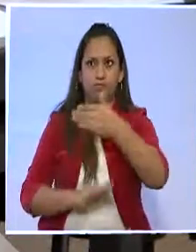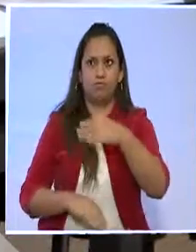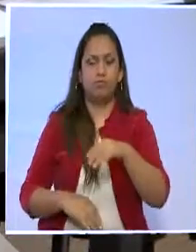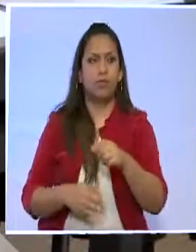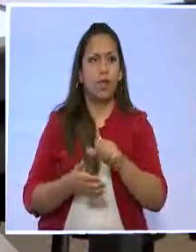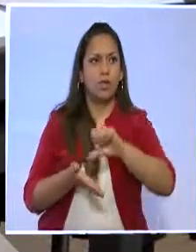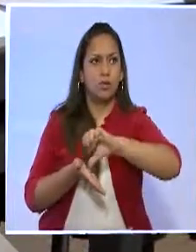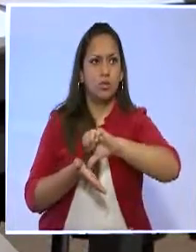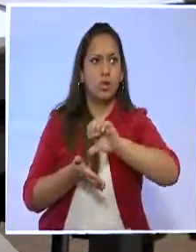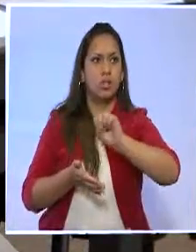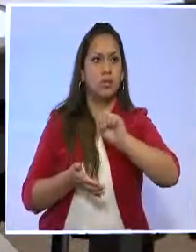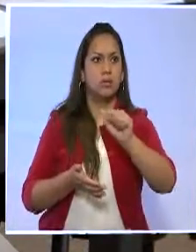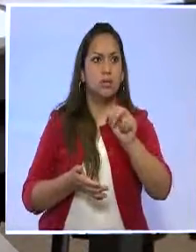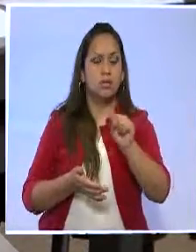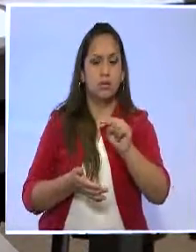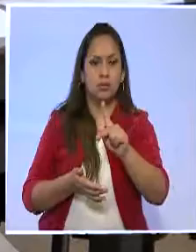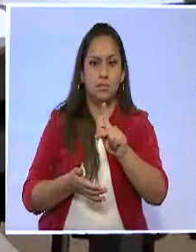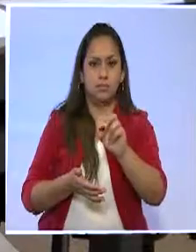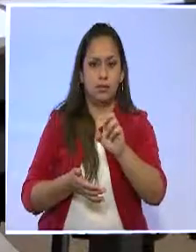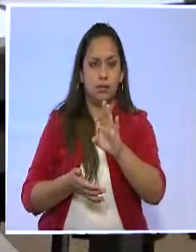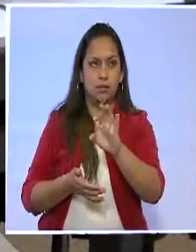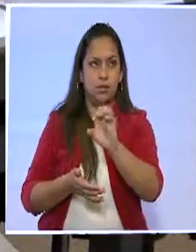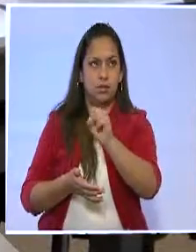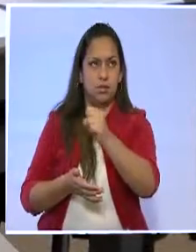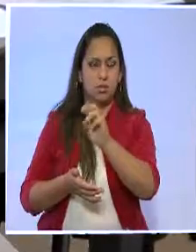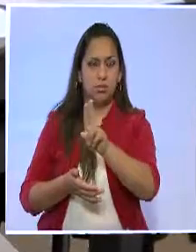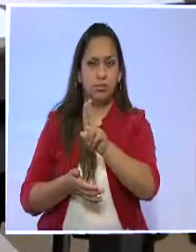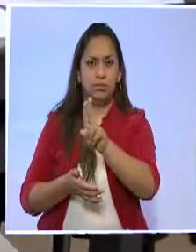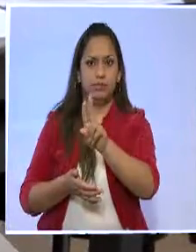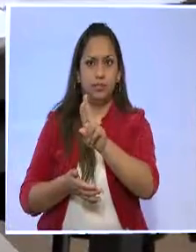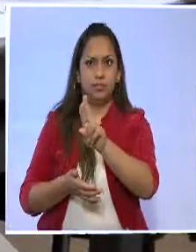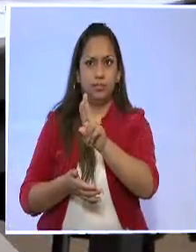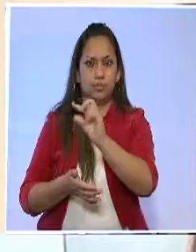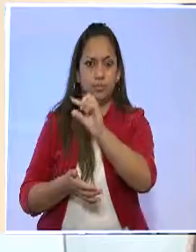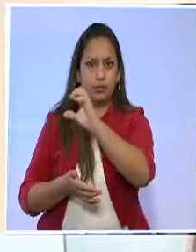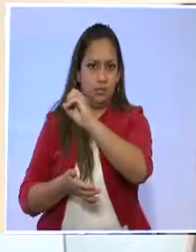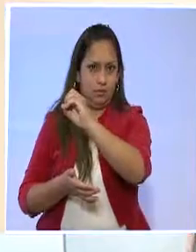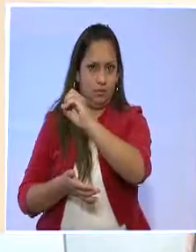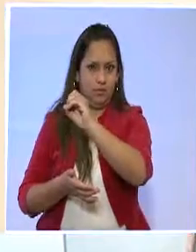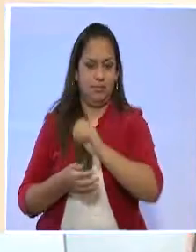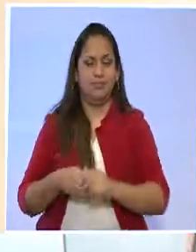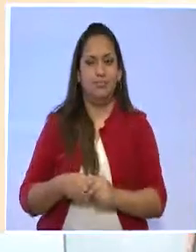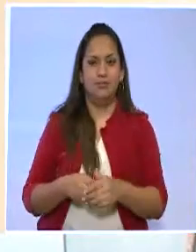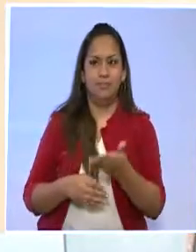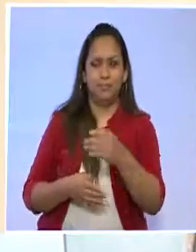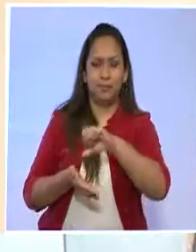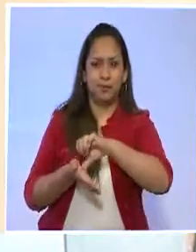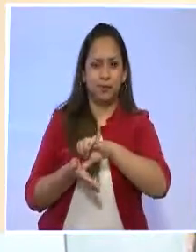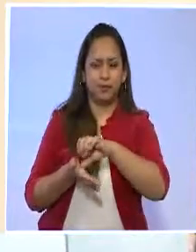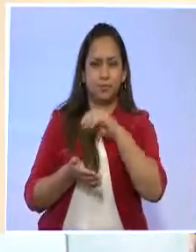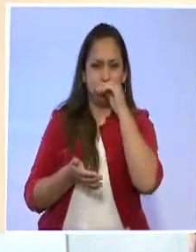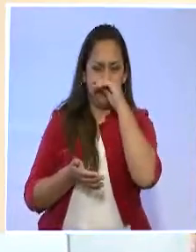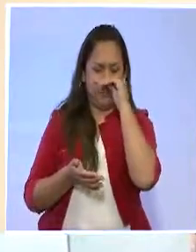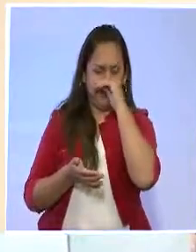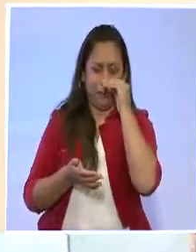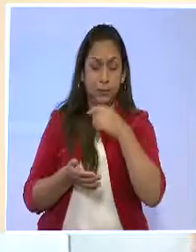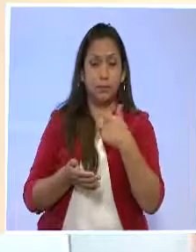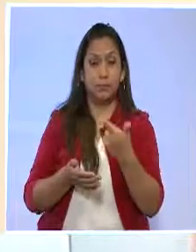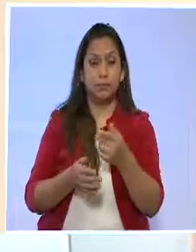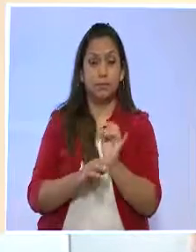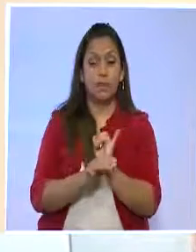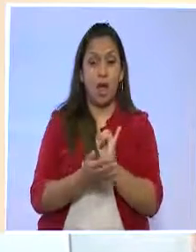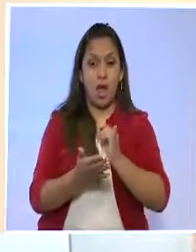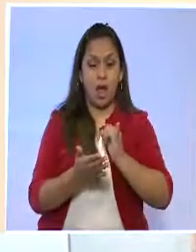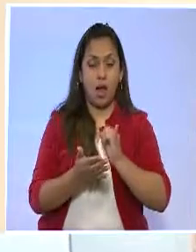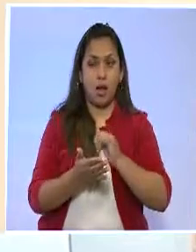ya nuestra agenda el último día en san petersburgo una ciudad maravillosa patrimonio arquitectónico y cultural de rusia